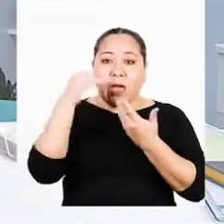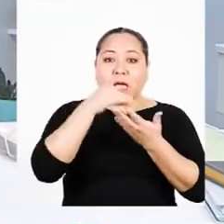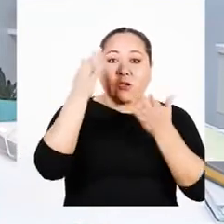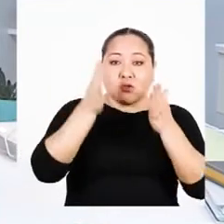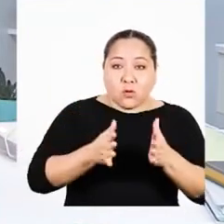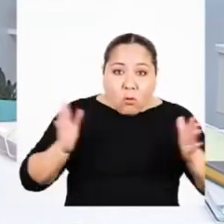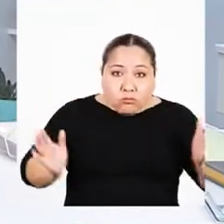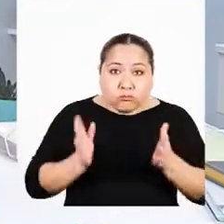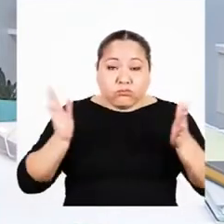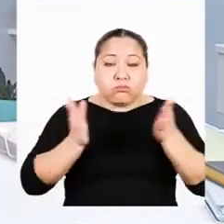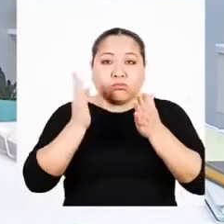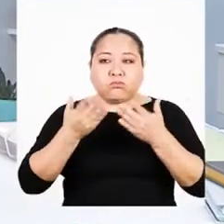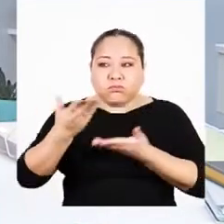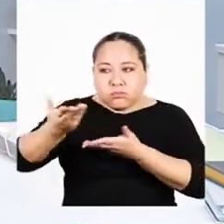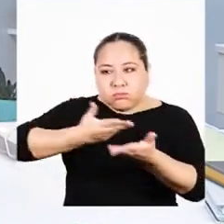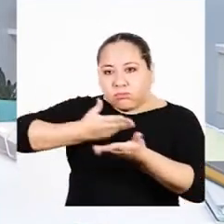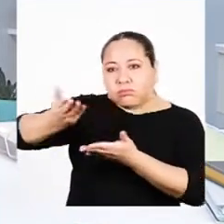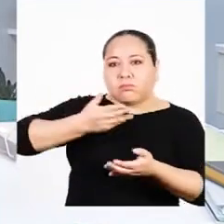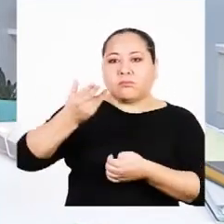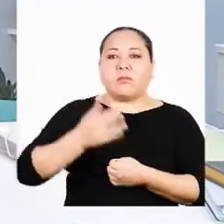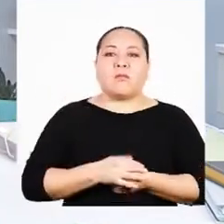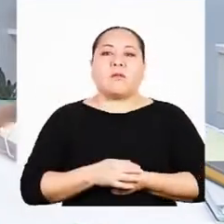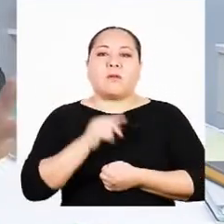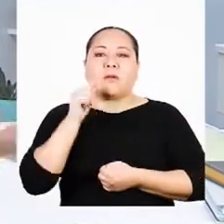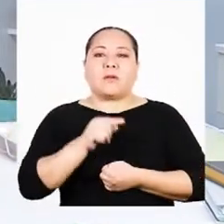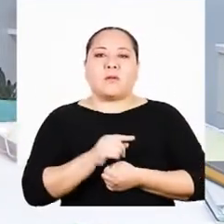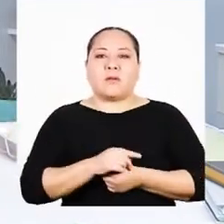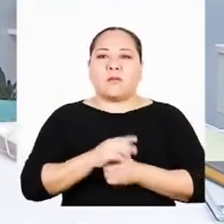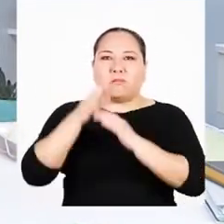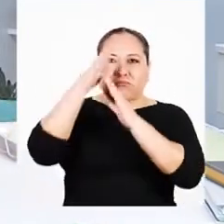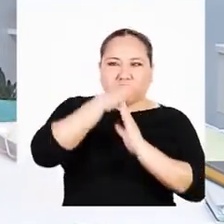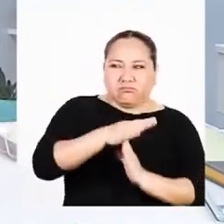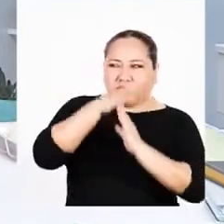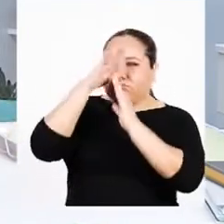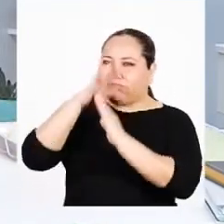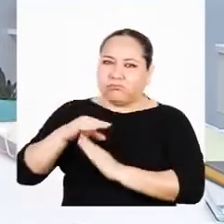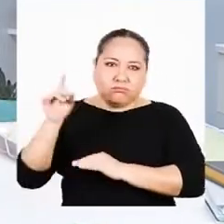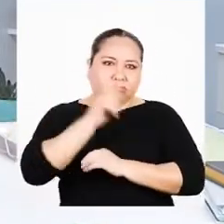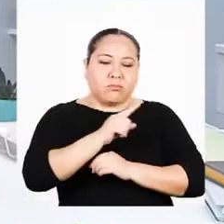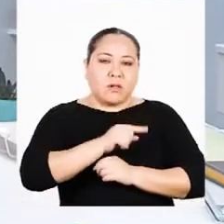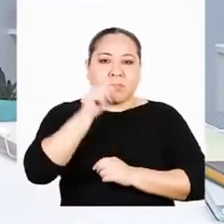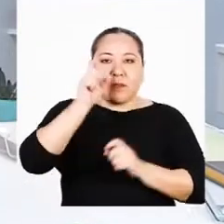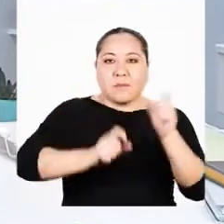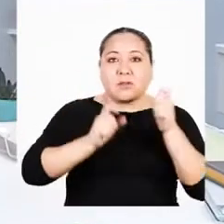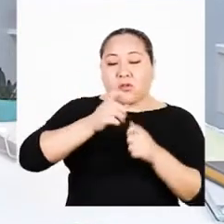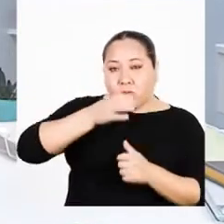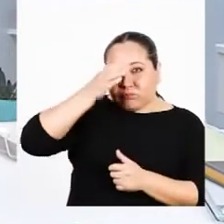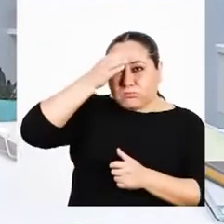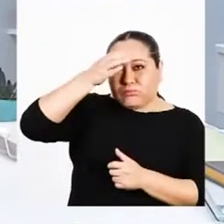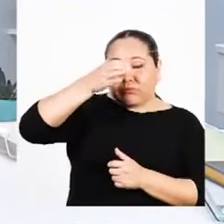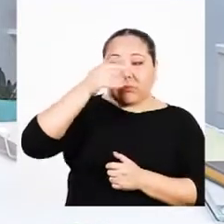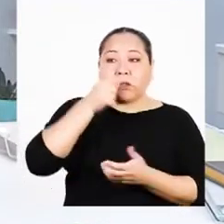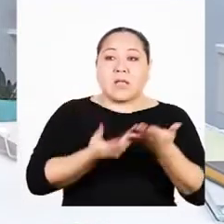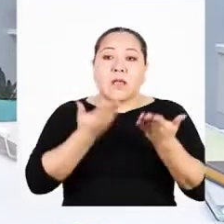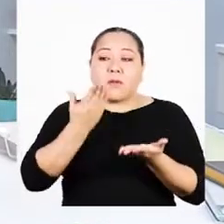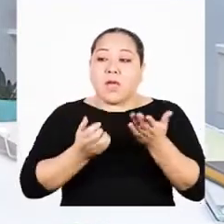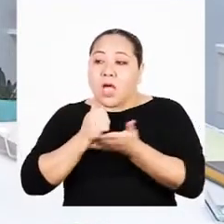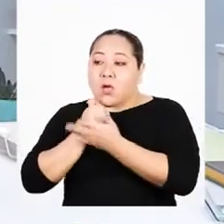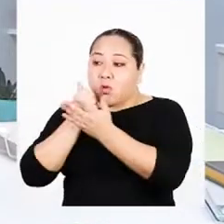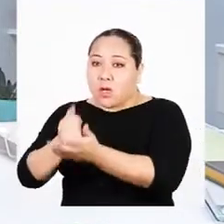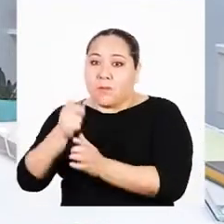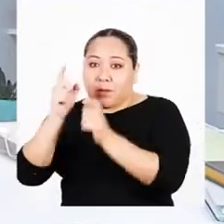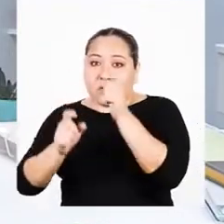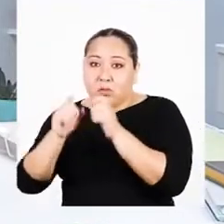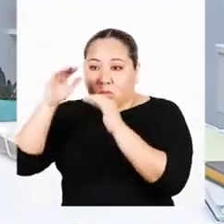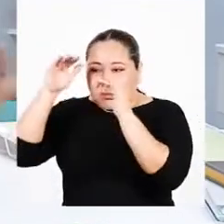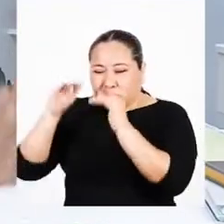involucrando estudiantes se fomenta la fraternidad y en lugar de discriminarse entre sí, los que tenían más conocimientos podían